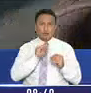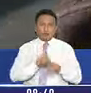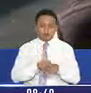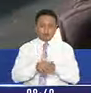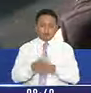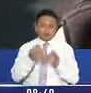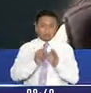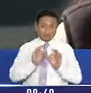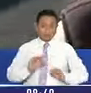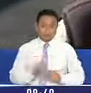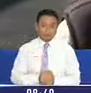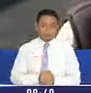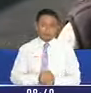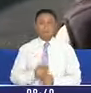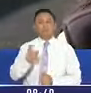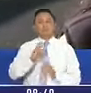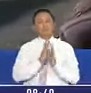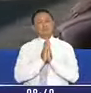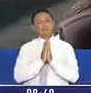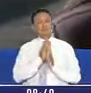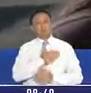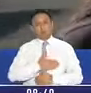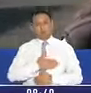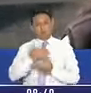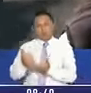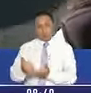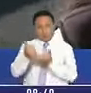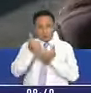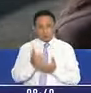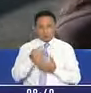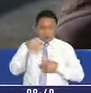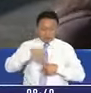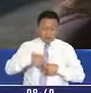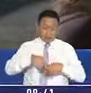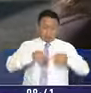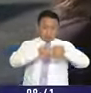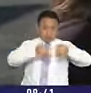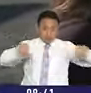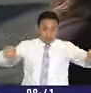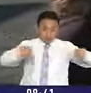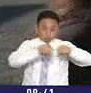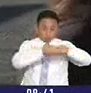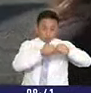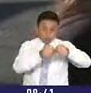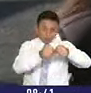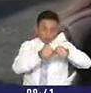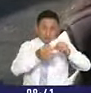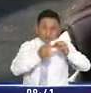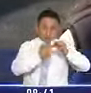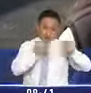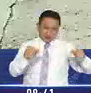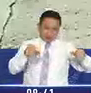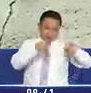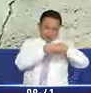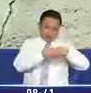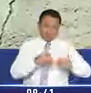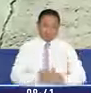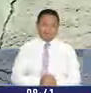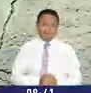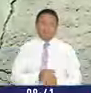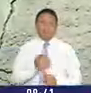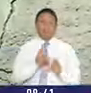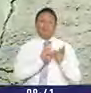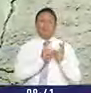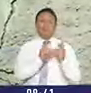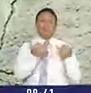arregla tengan un poquito más de interés para poder arreglar las las solución a este problema los